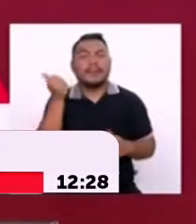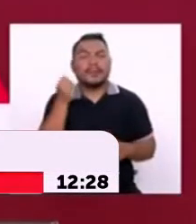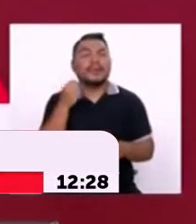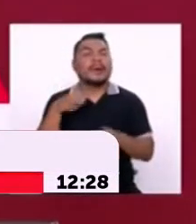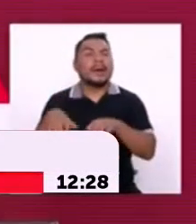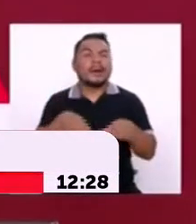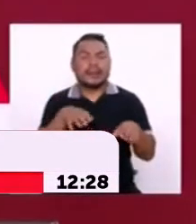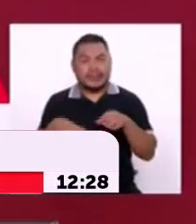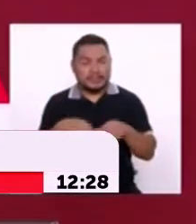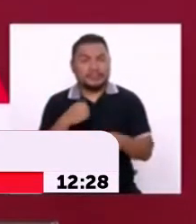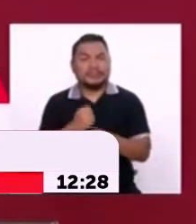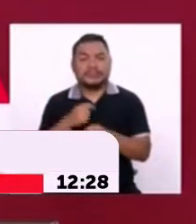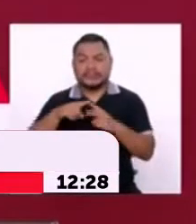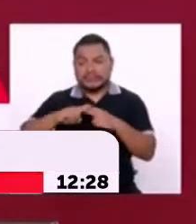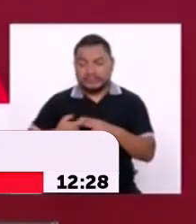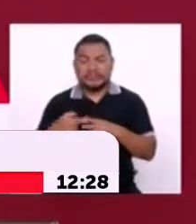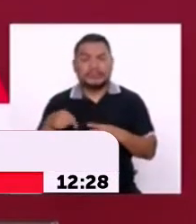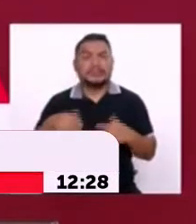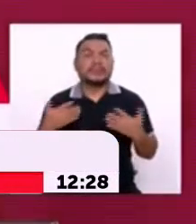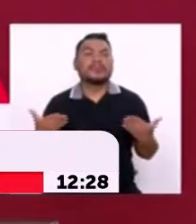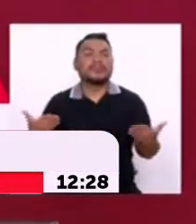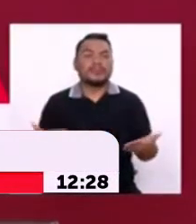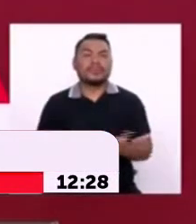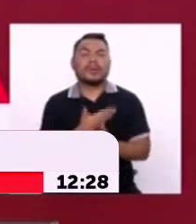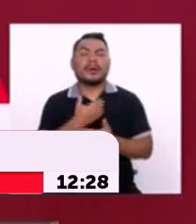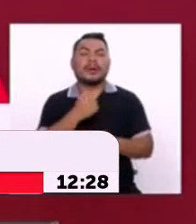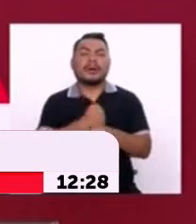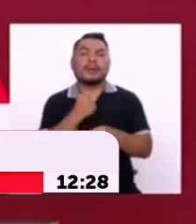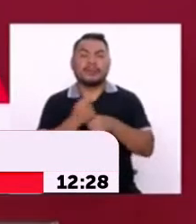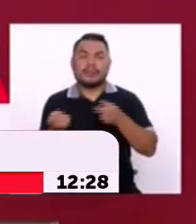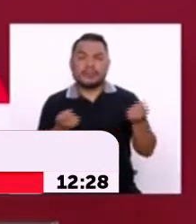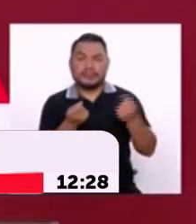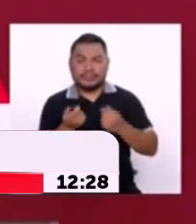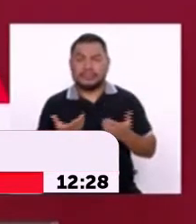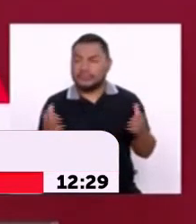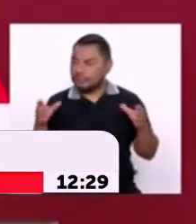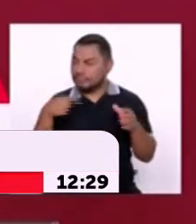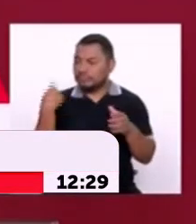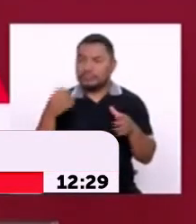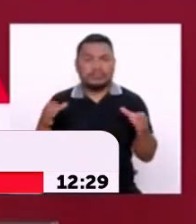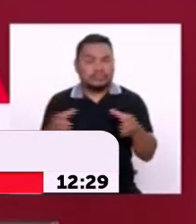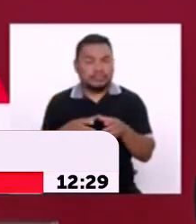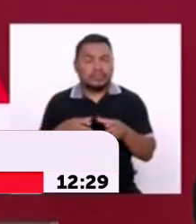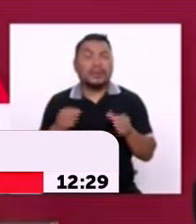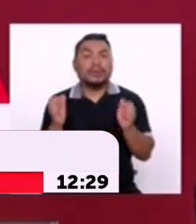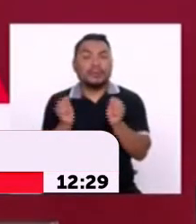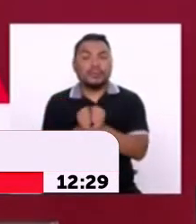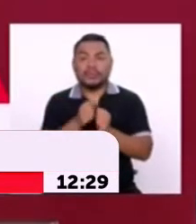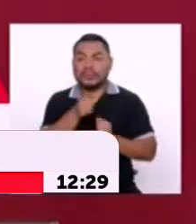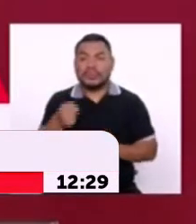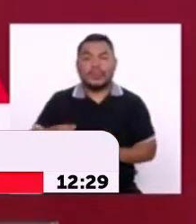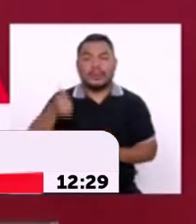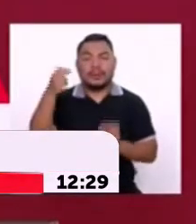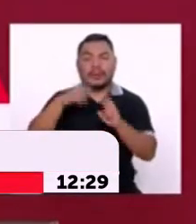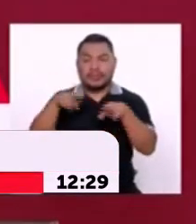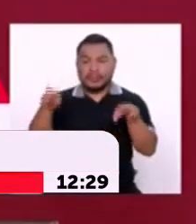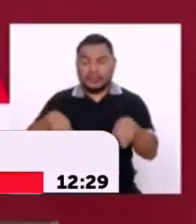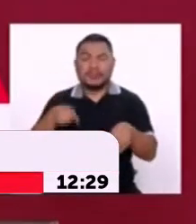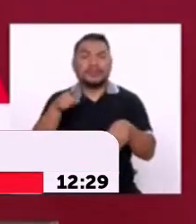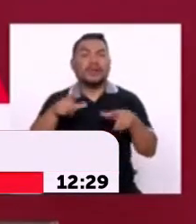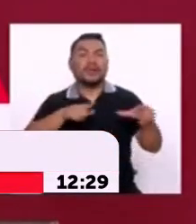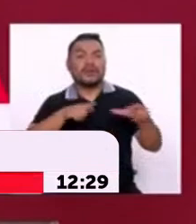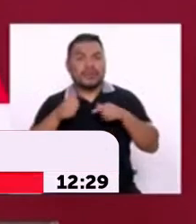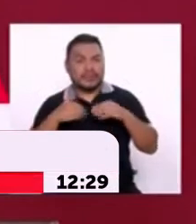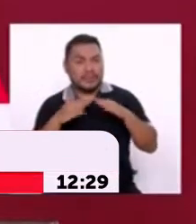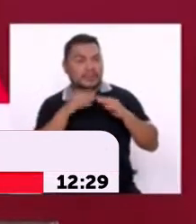mejor ejecución al inicio de una nueva gestión. Junto a las autoridades regionales